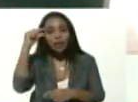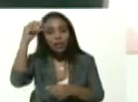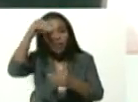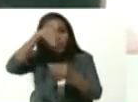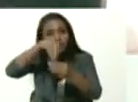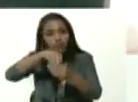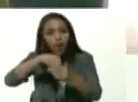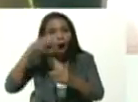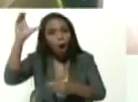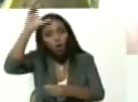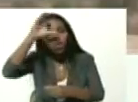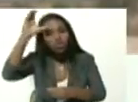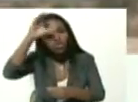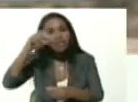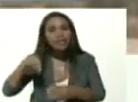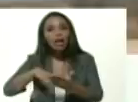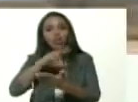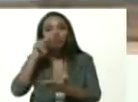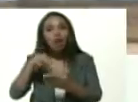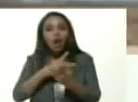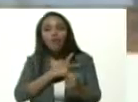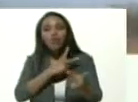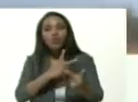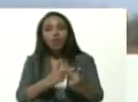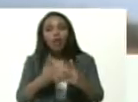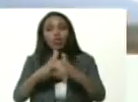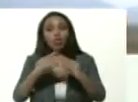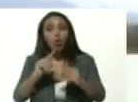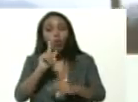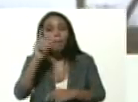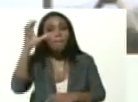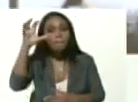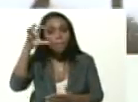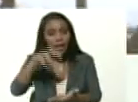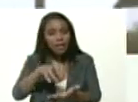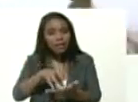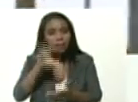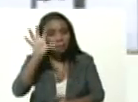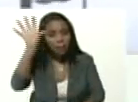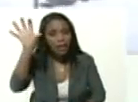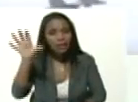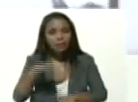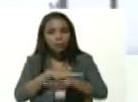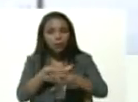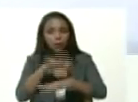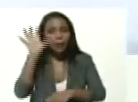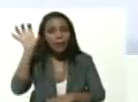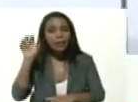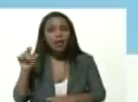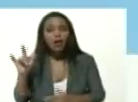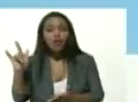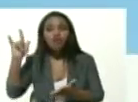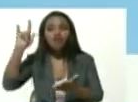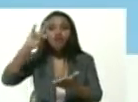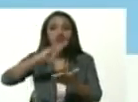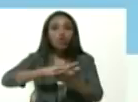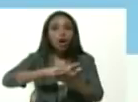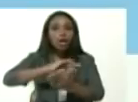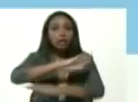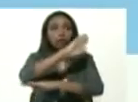la conciencia nacional, a la voluntad de todo un país, sobrevuele los cielos de